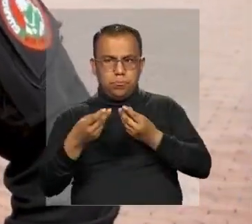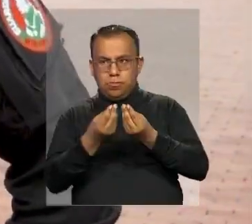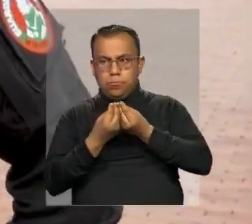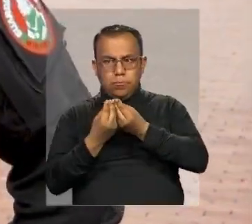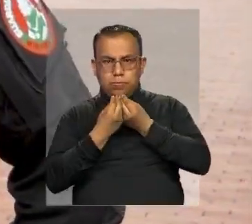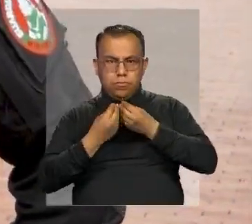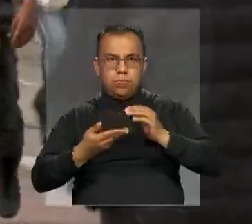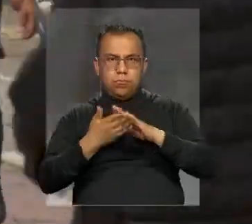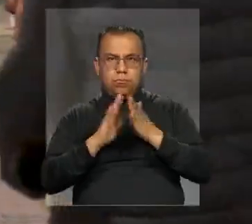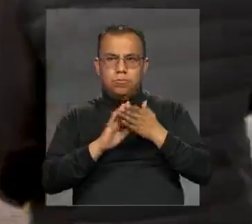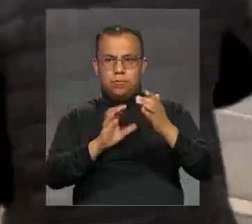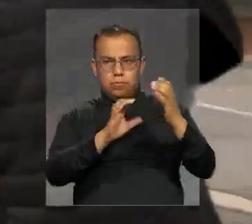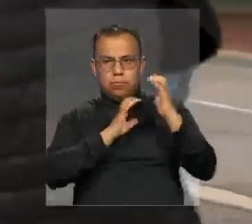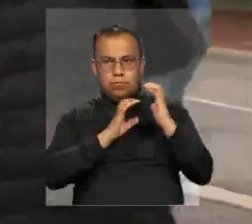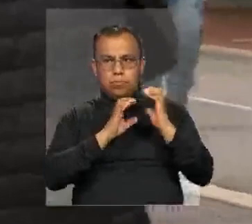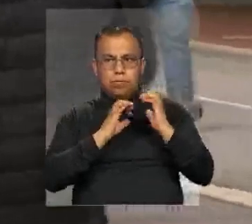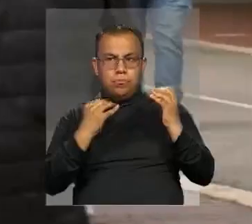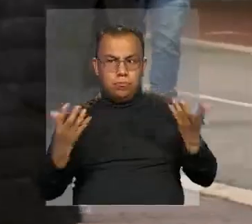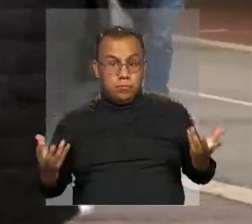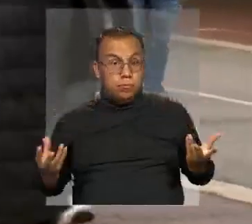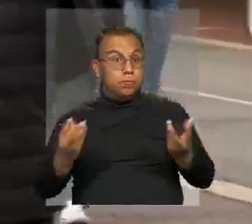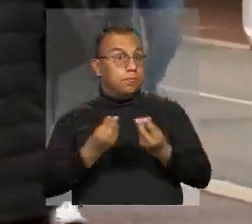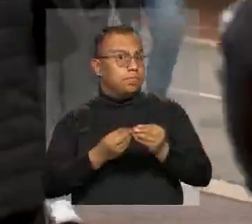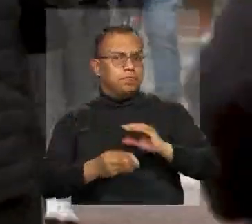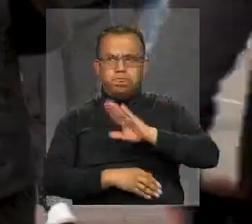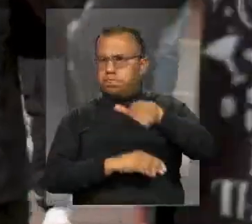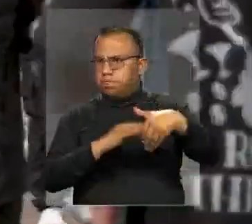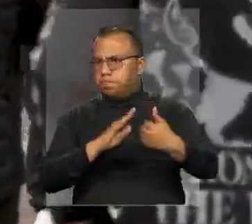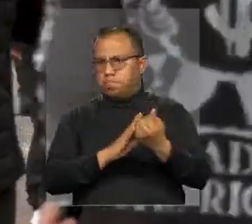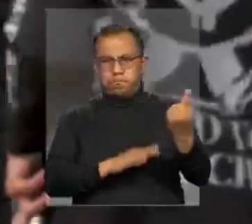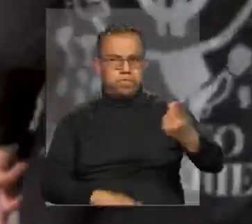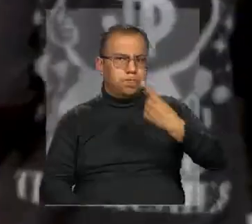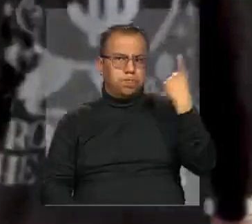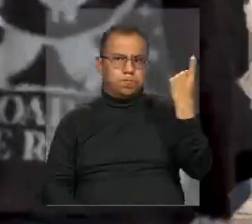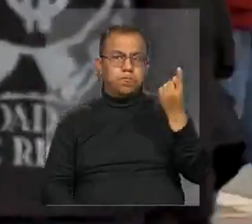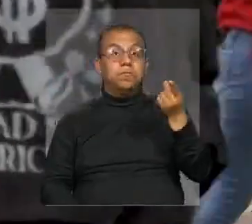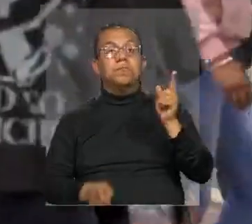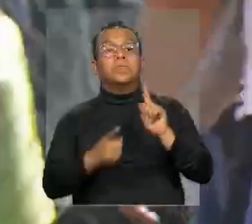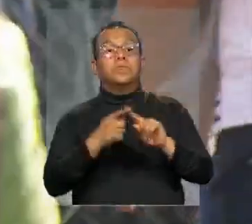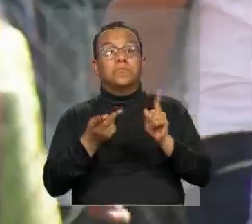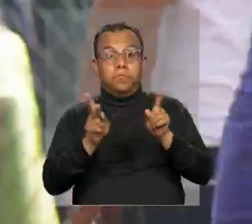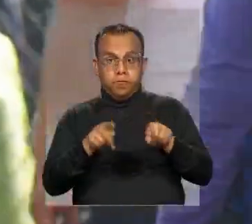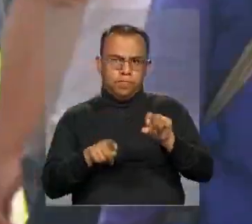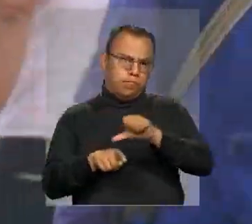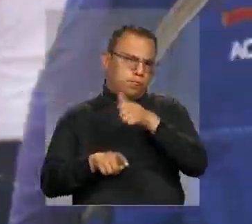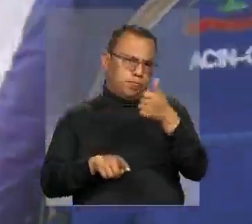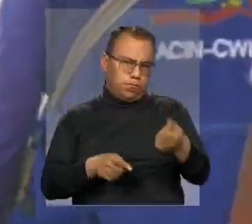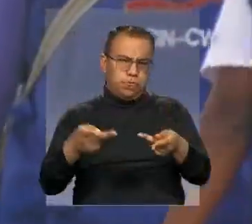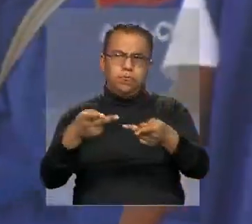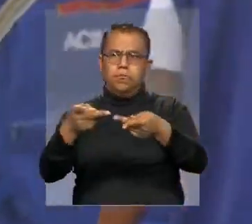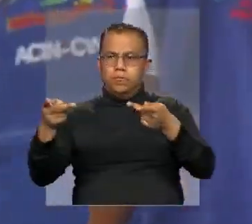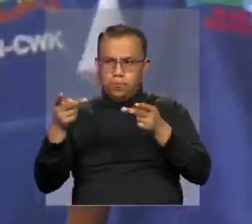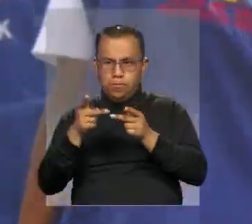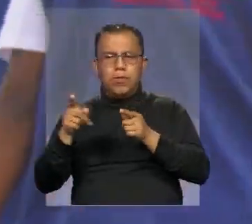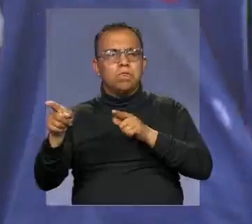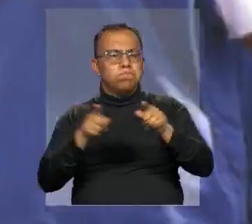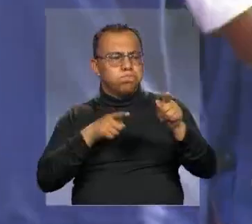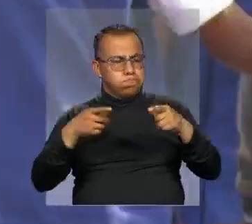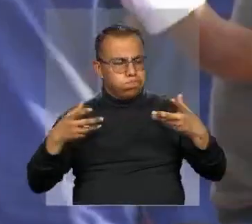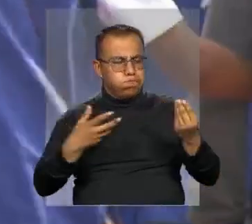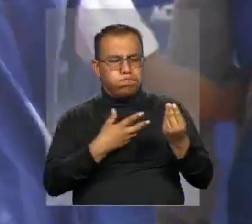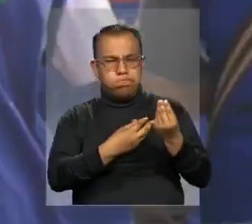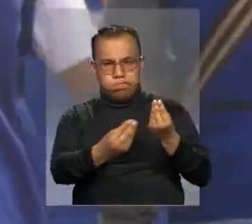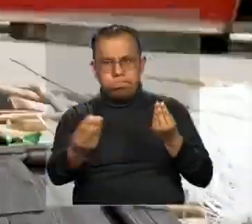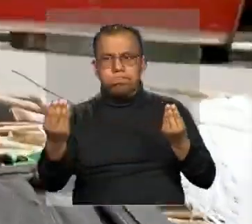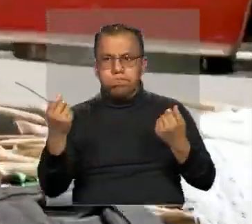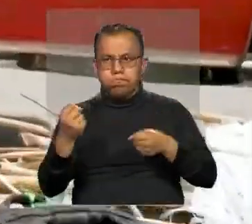Regional Indígena del Cauca, toda la Guardia Indígena, comunidad en general, pero también hay otros sectores sociales que se unen a este